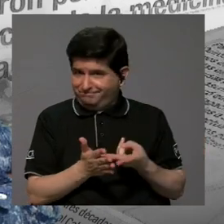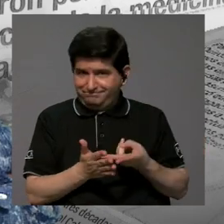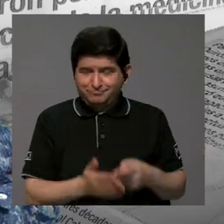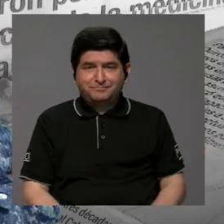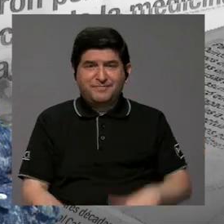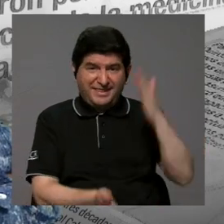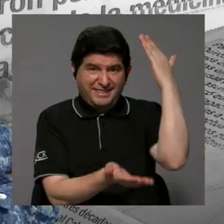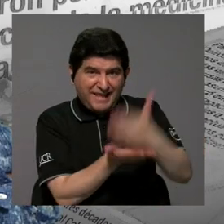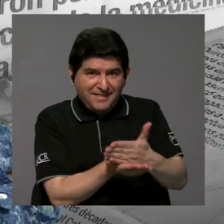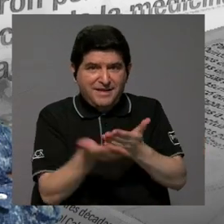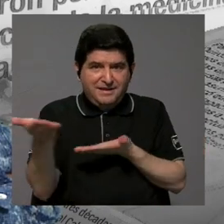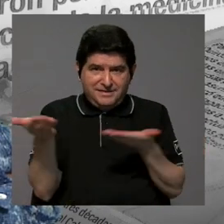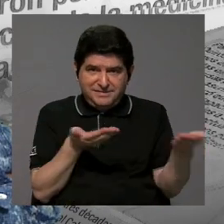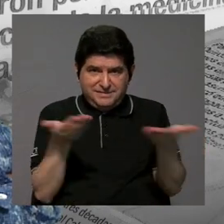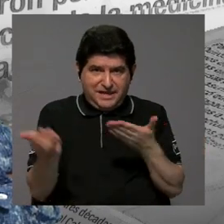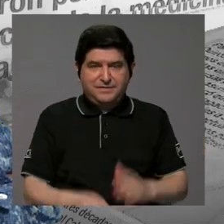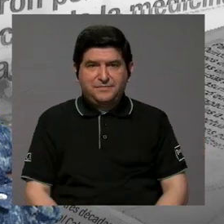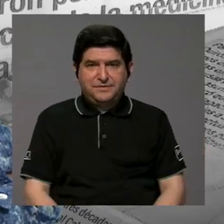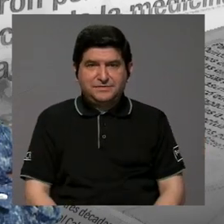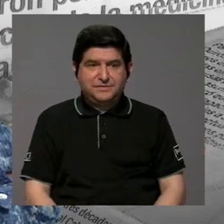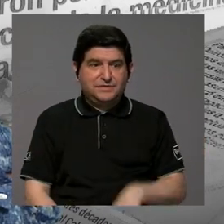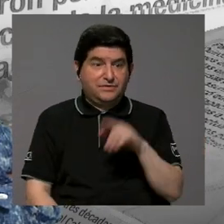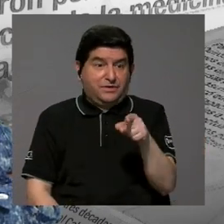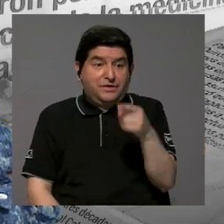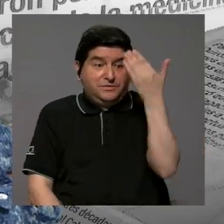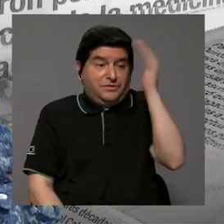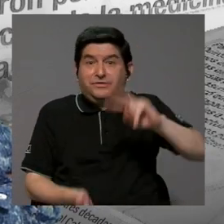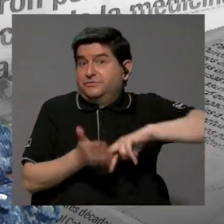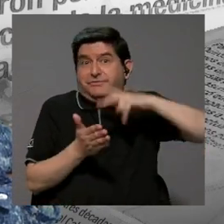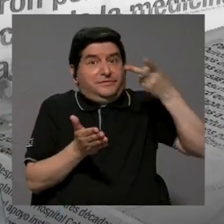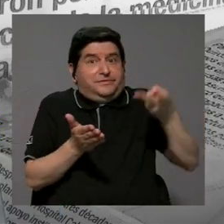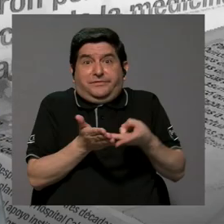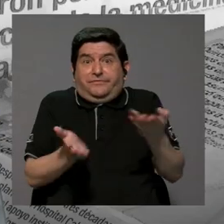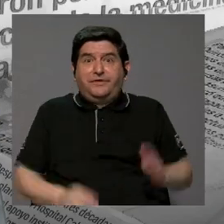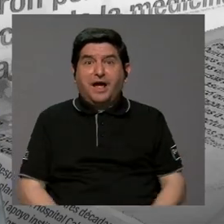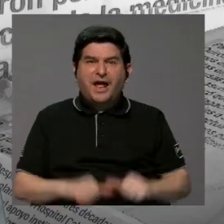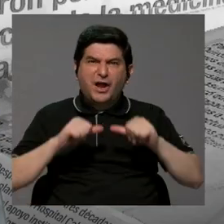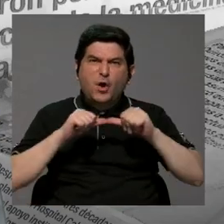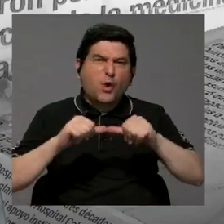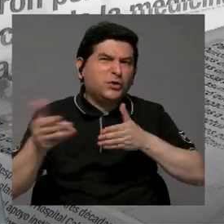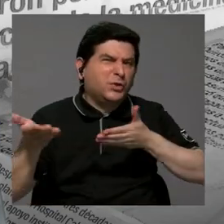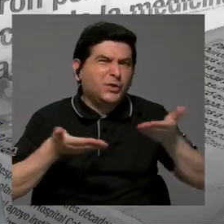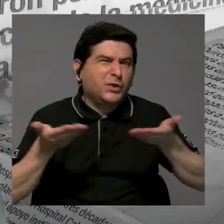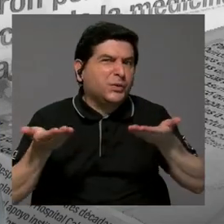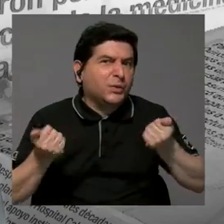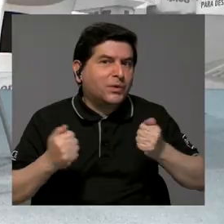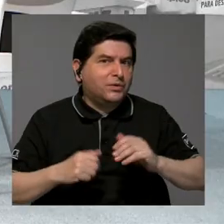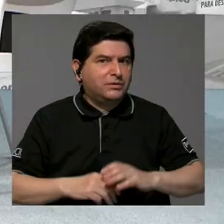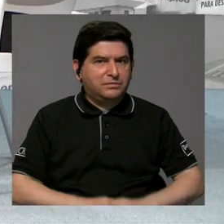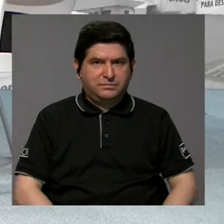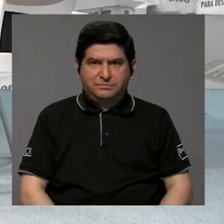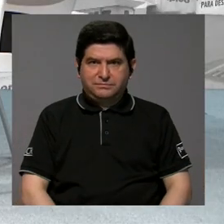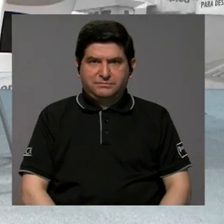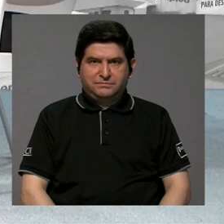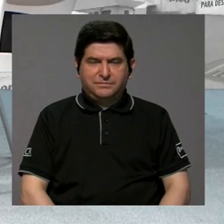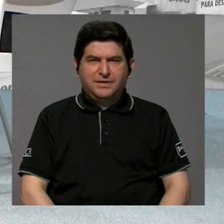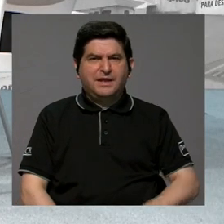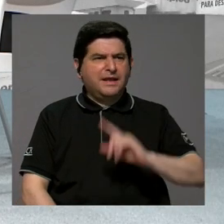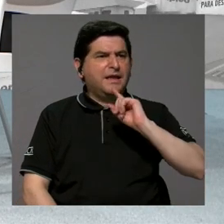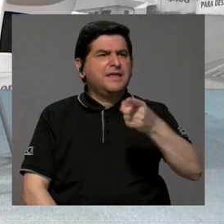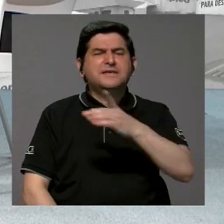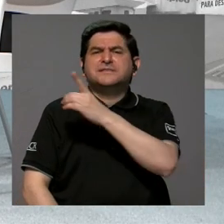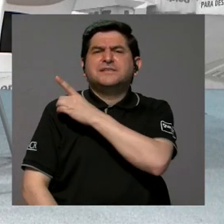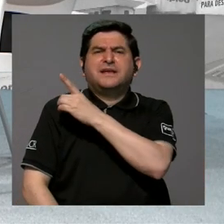está interrumpiendo el servicio, eso no sé entonces qué significa continuidad del servicio. ¿Y qué les ha dicho